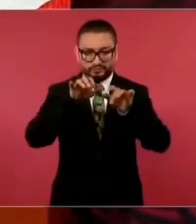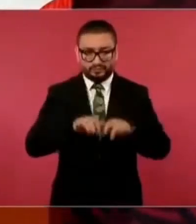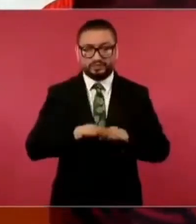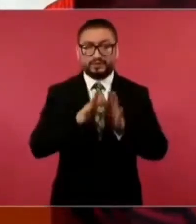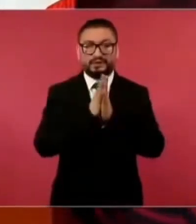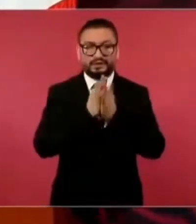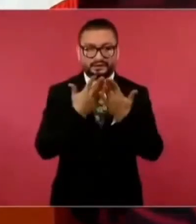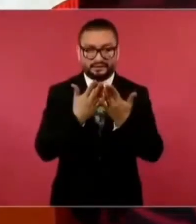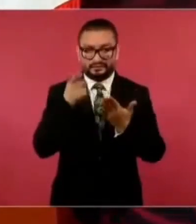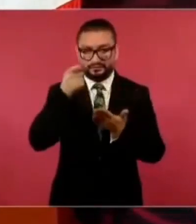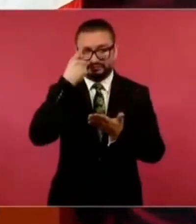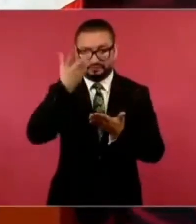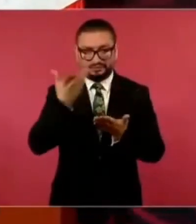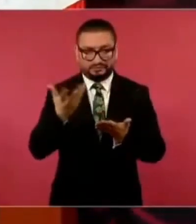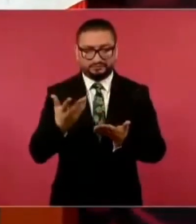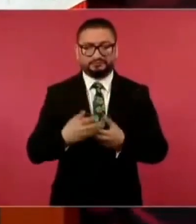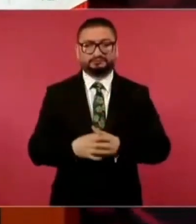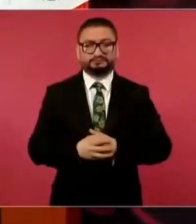libro